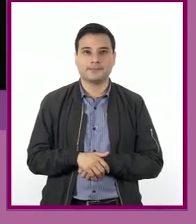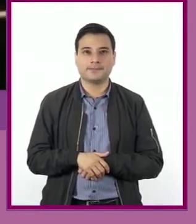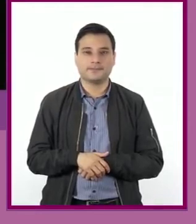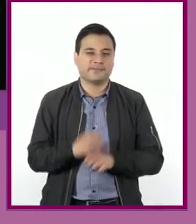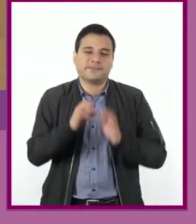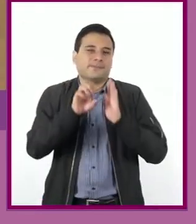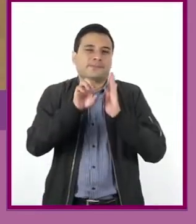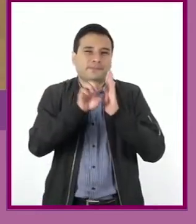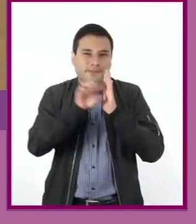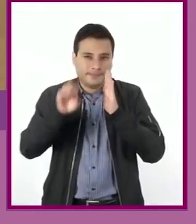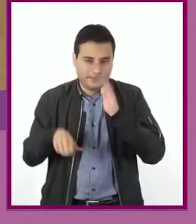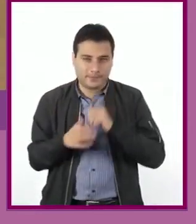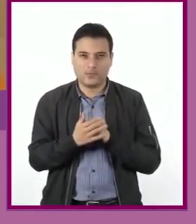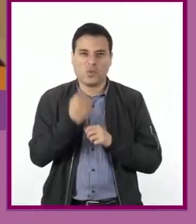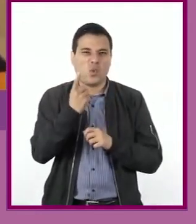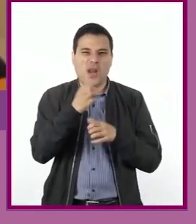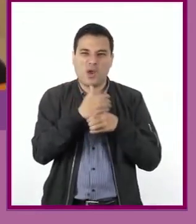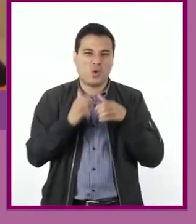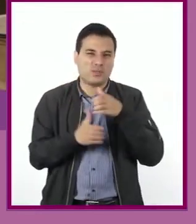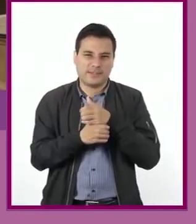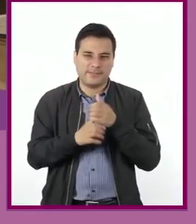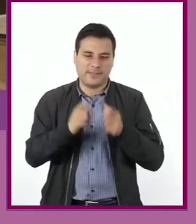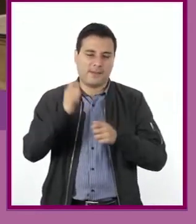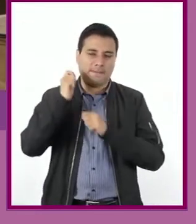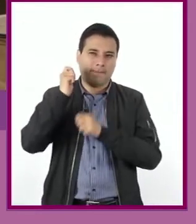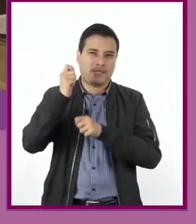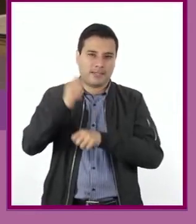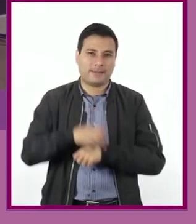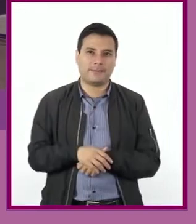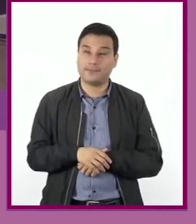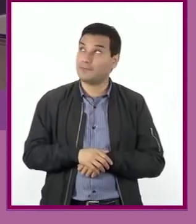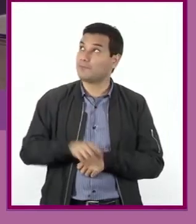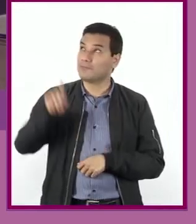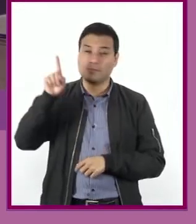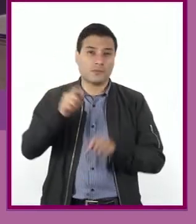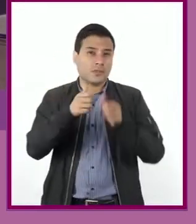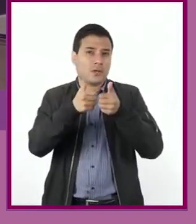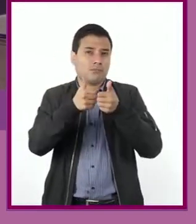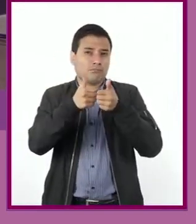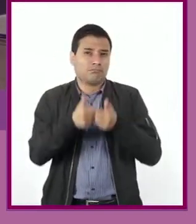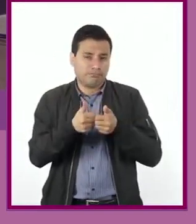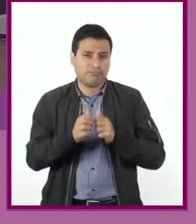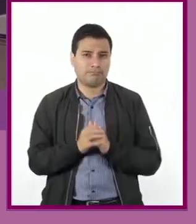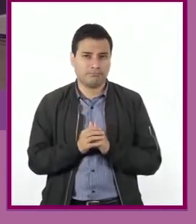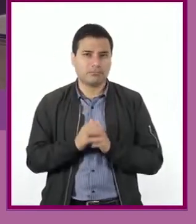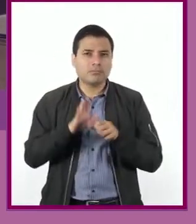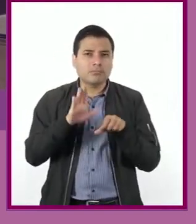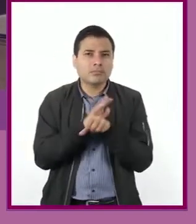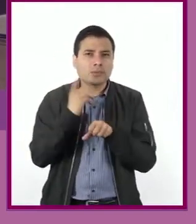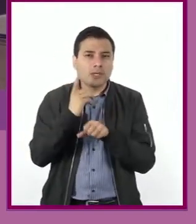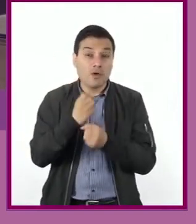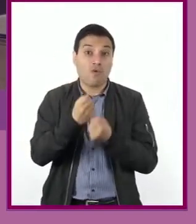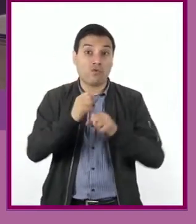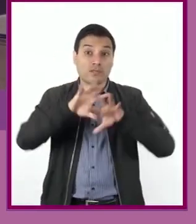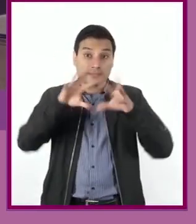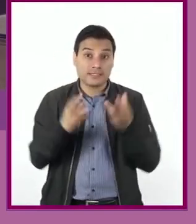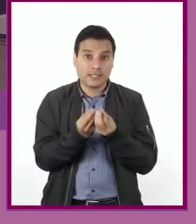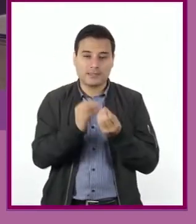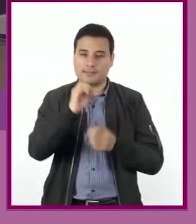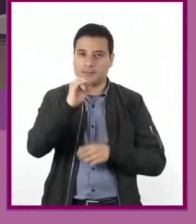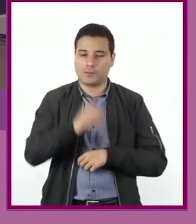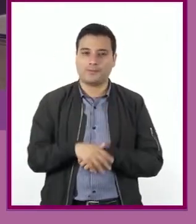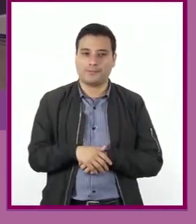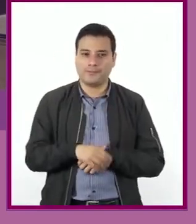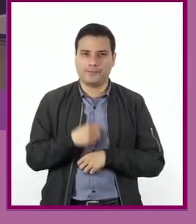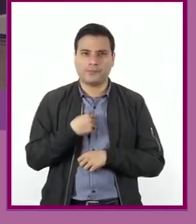Por ejemplo, un objeto, en este caso la piñata, permanece inmóvil si la fuerza resultante es igual a cero. Para representar una